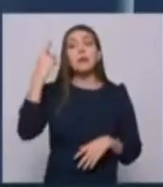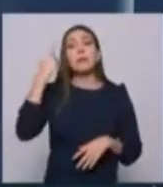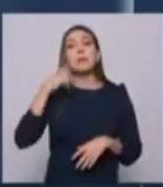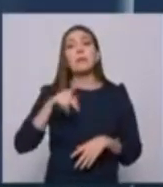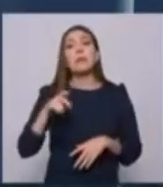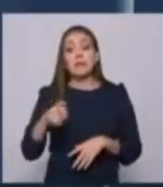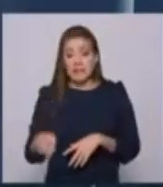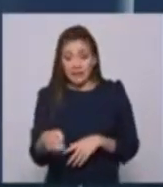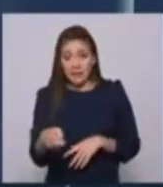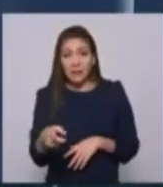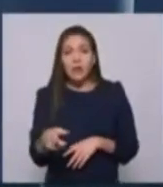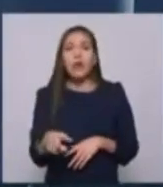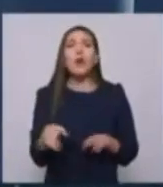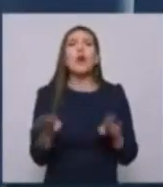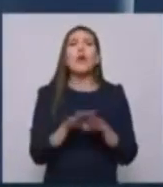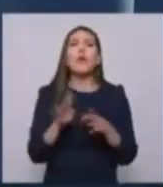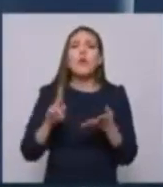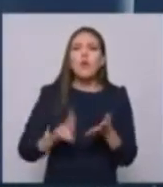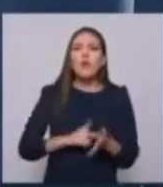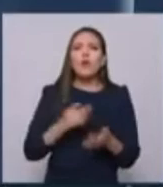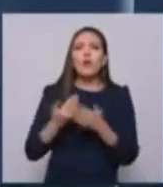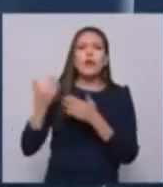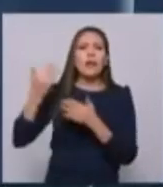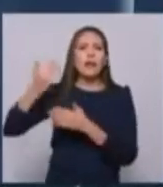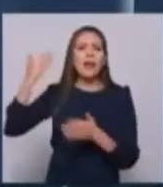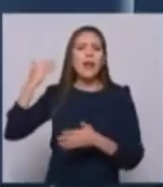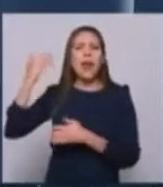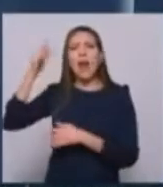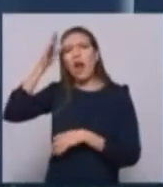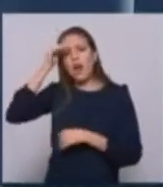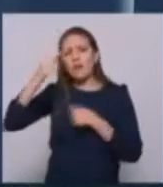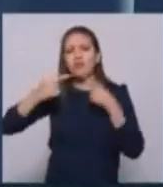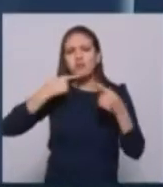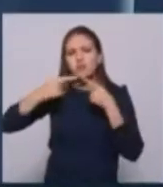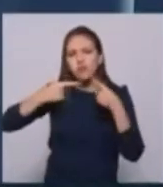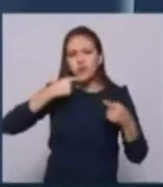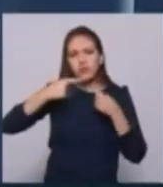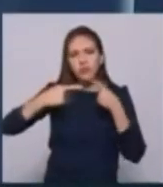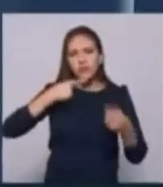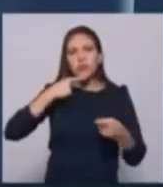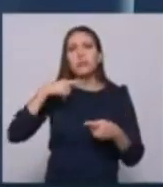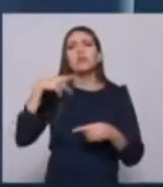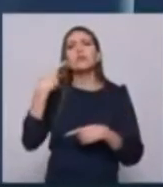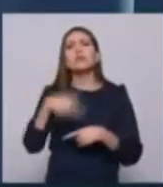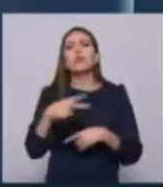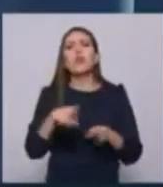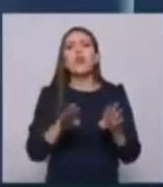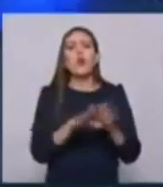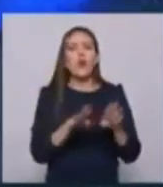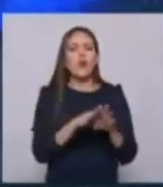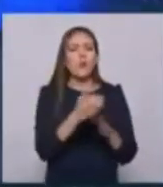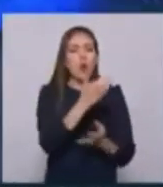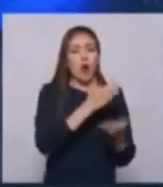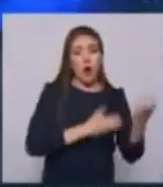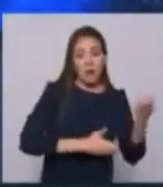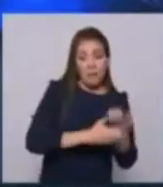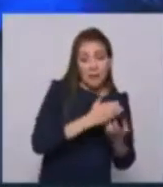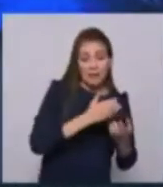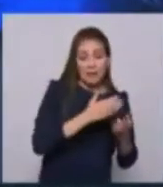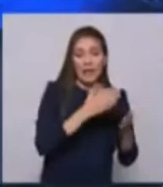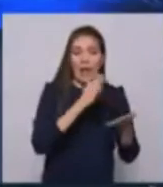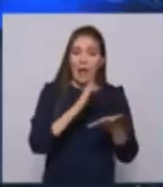dejar a acuerdos que traíamos durante años, que es separar el tema comercial del tema migratorio. Eso